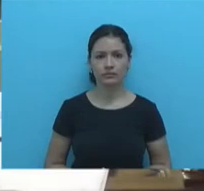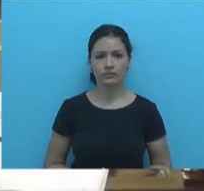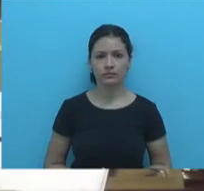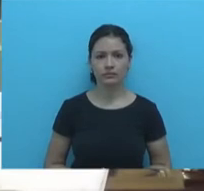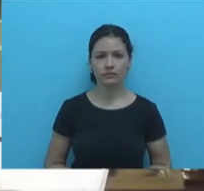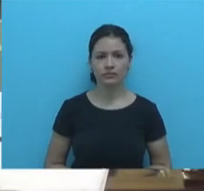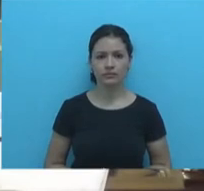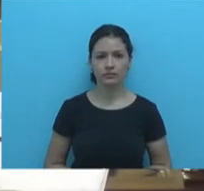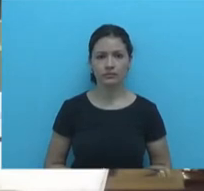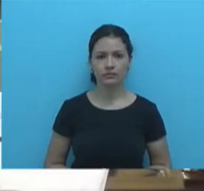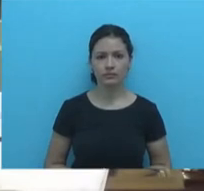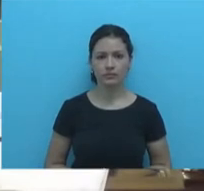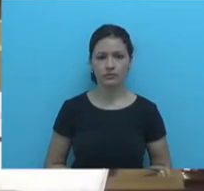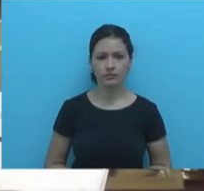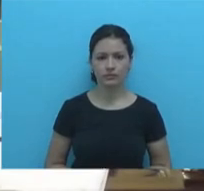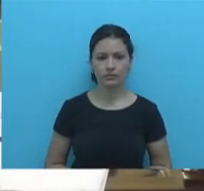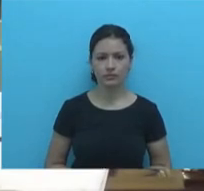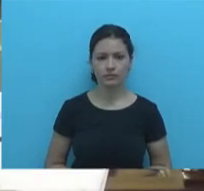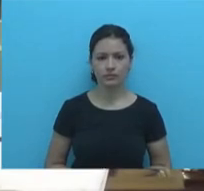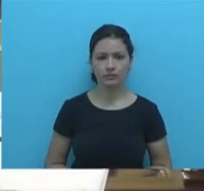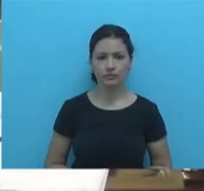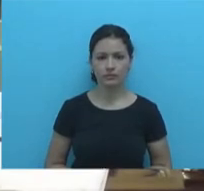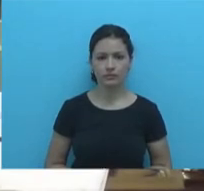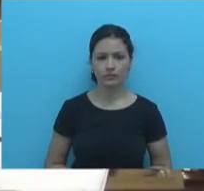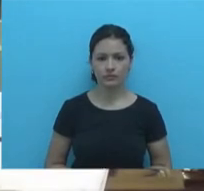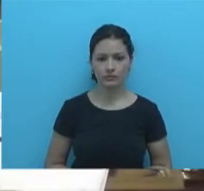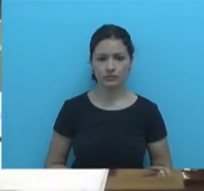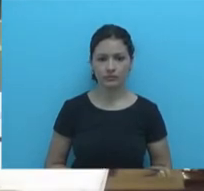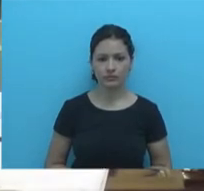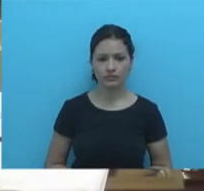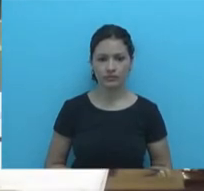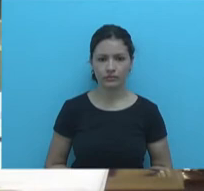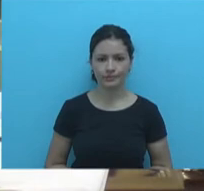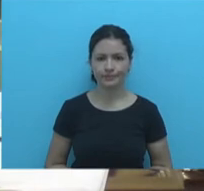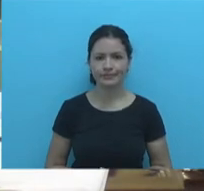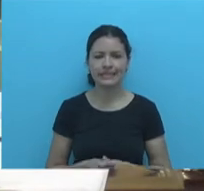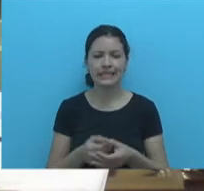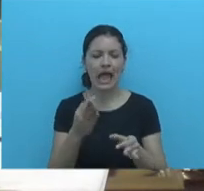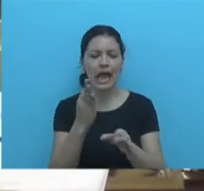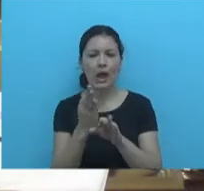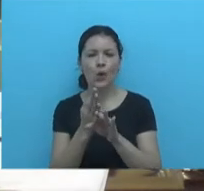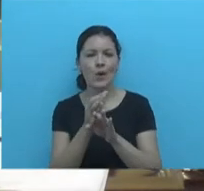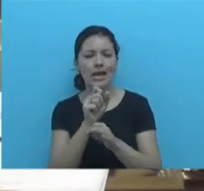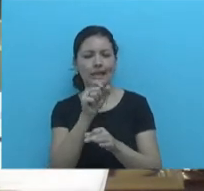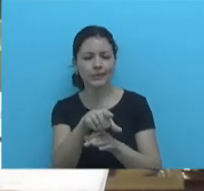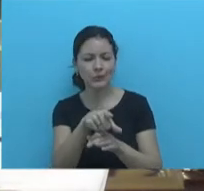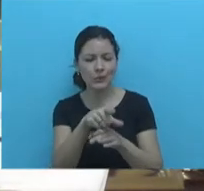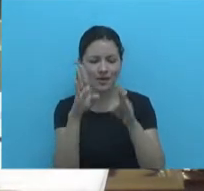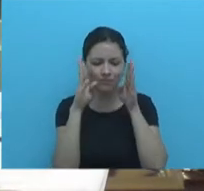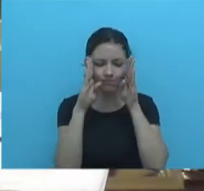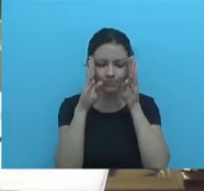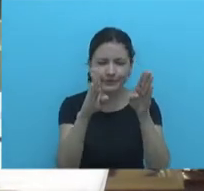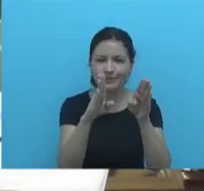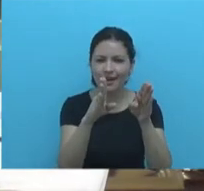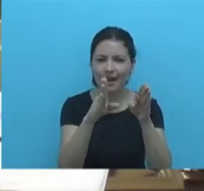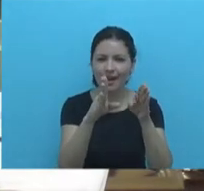Yo por ahí, ellos tienen ya, es una carrera orientada, por eso como que no tendrían